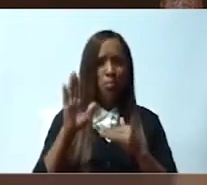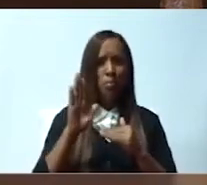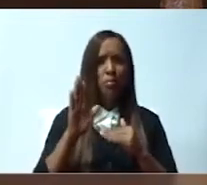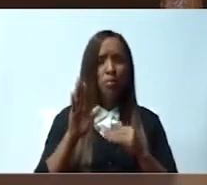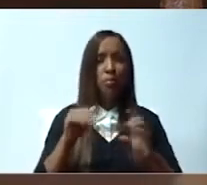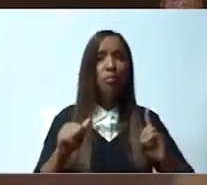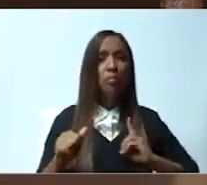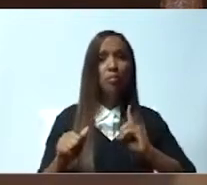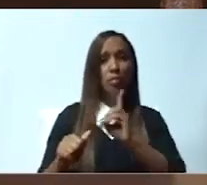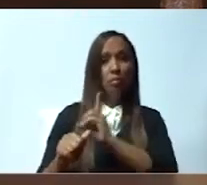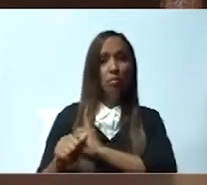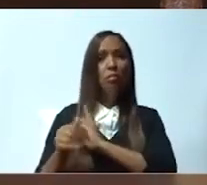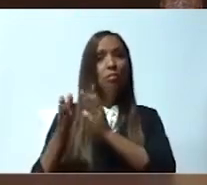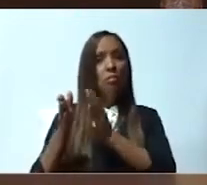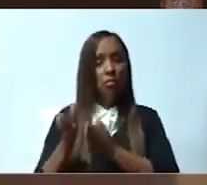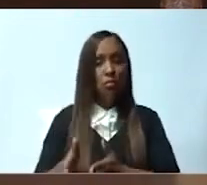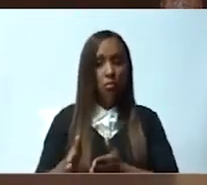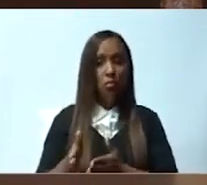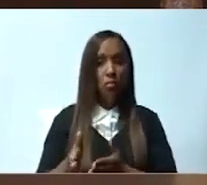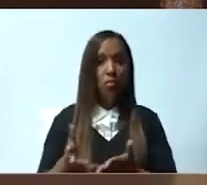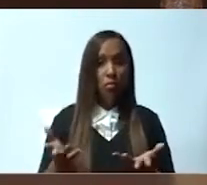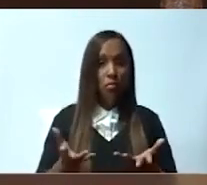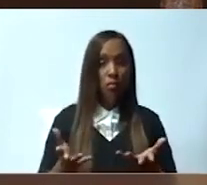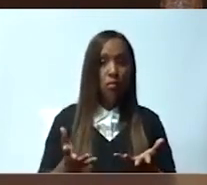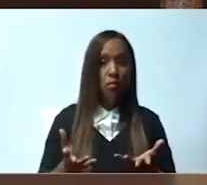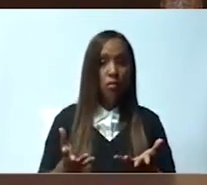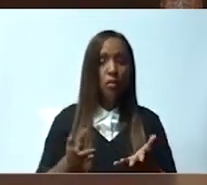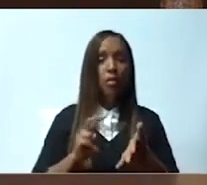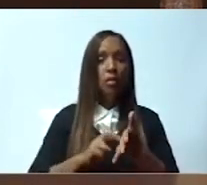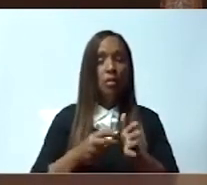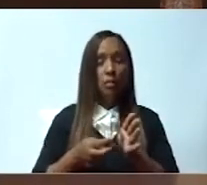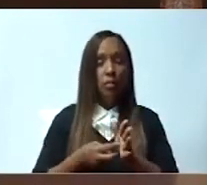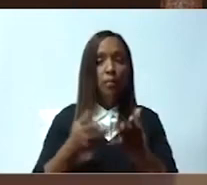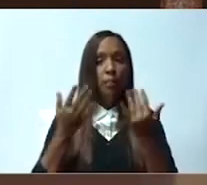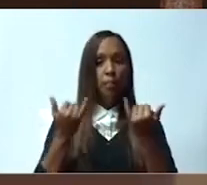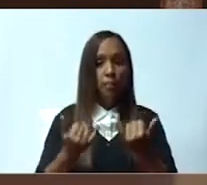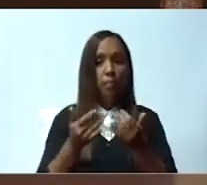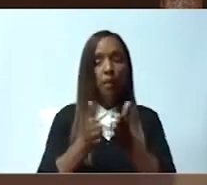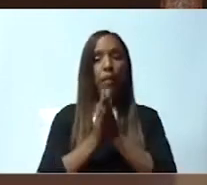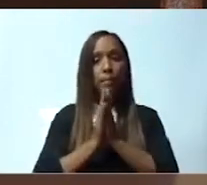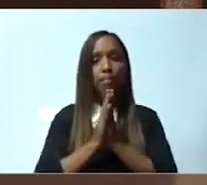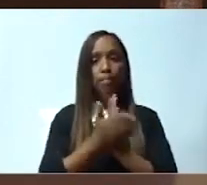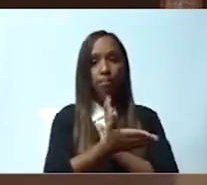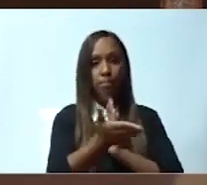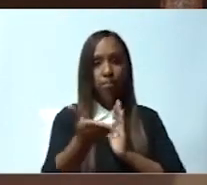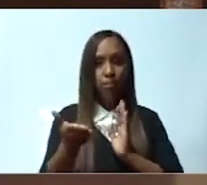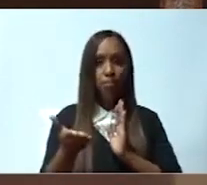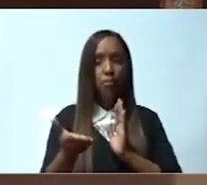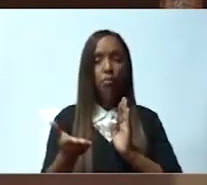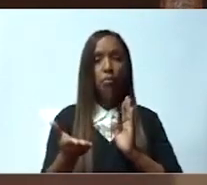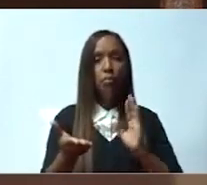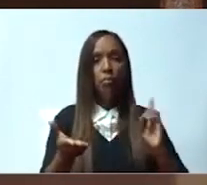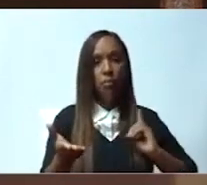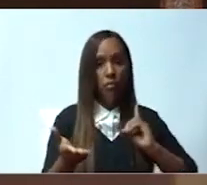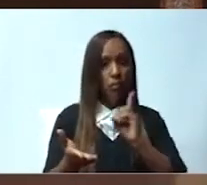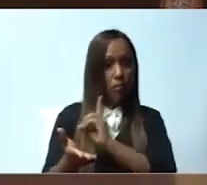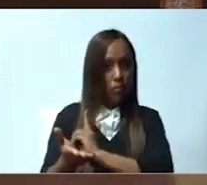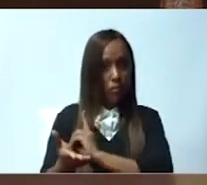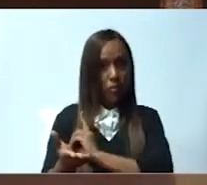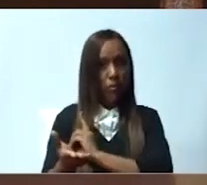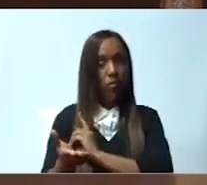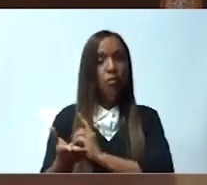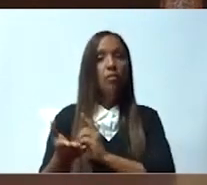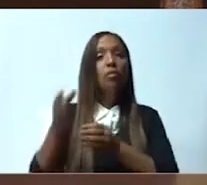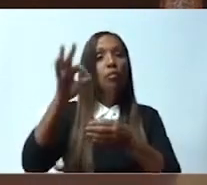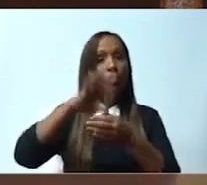lectura. Solamente liberarlo de lectura. A votación. Recuerden que es segunda votación. Lo